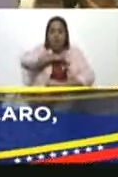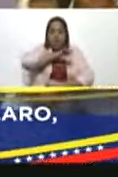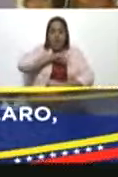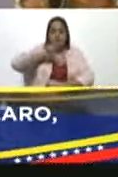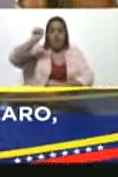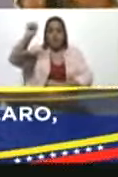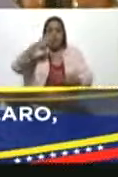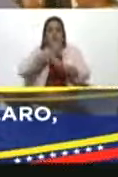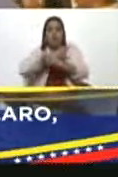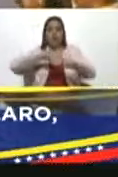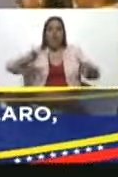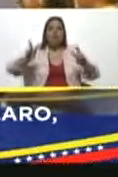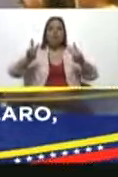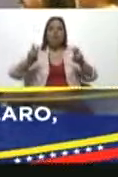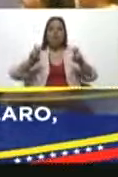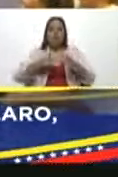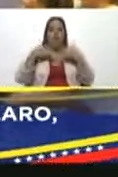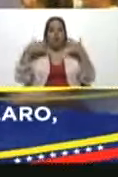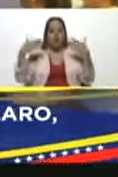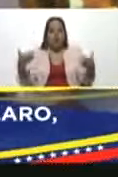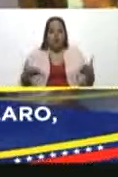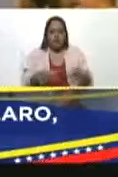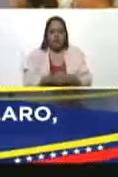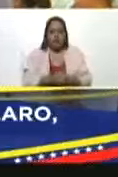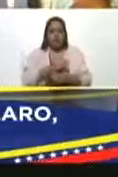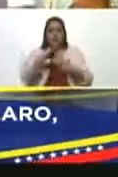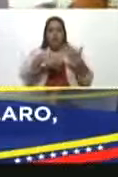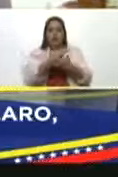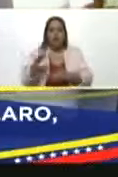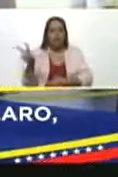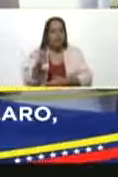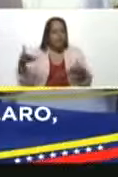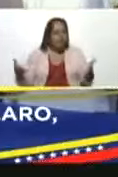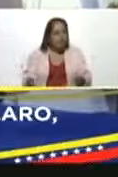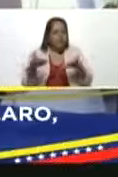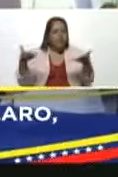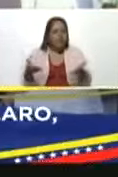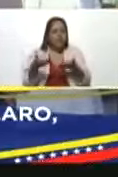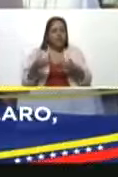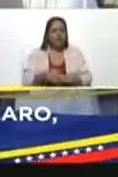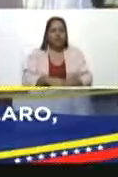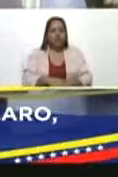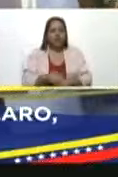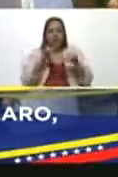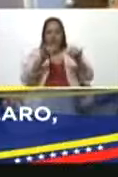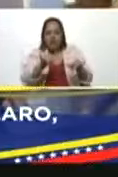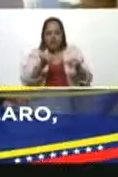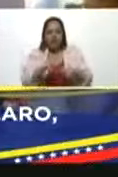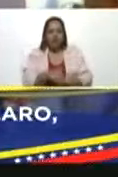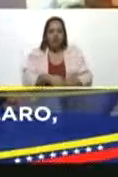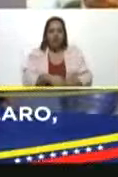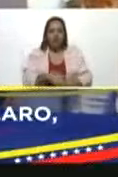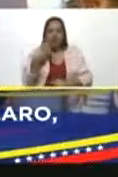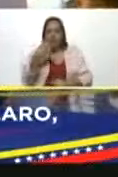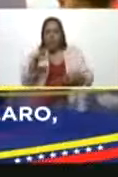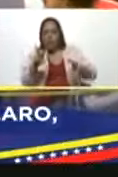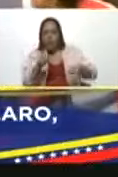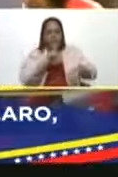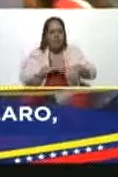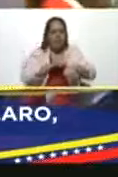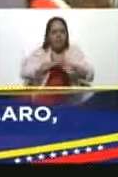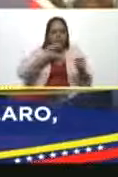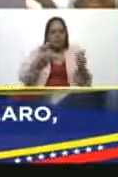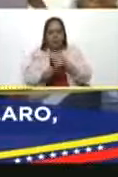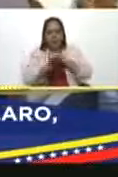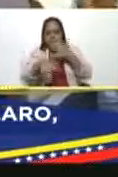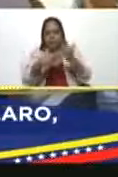la democracia nueva, hacia lo grande, hacia la Venezuela potencia. Por eso yo la he llamado la nueva época de transición